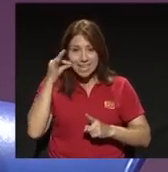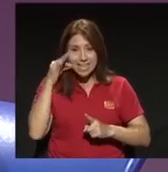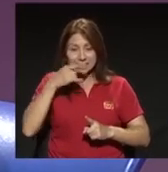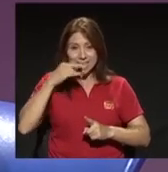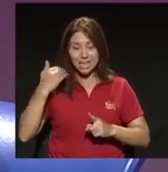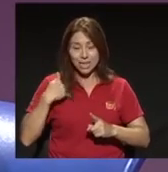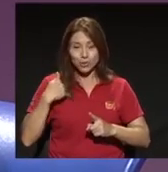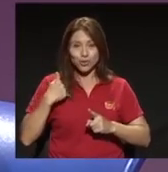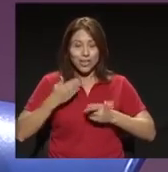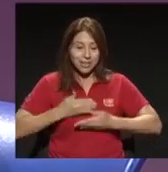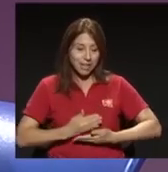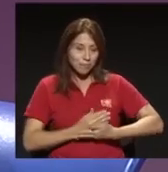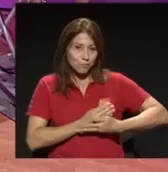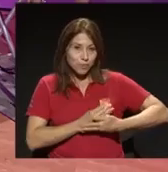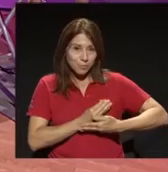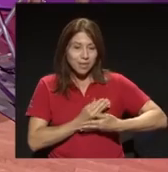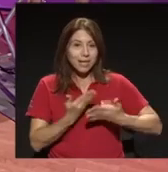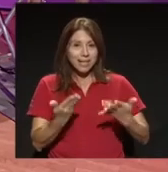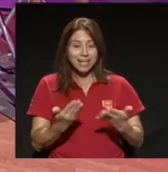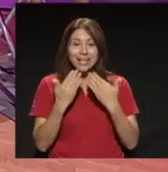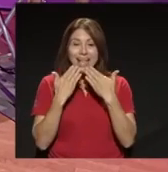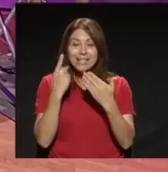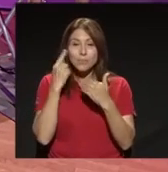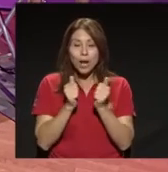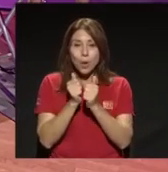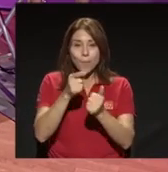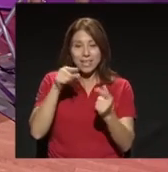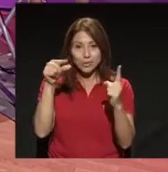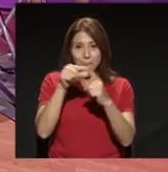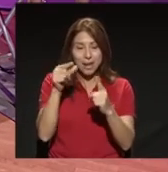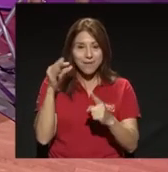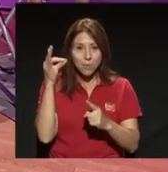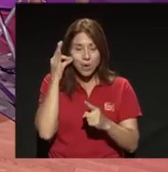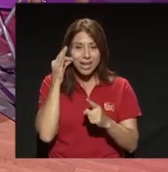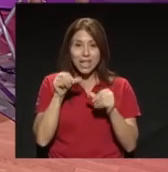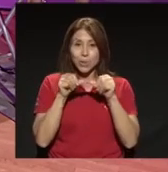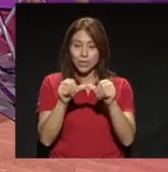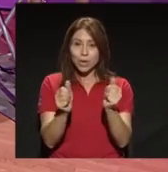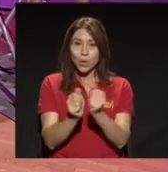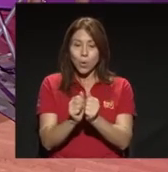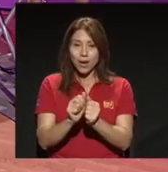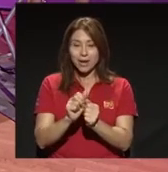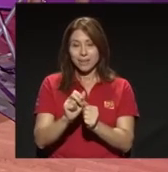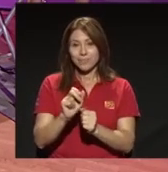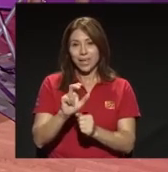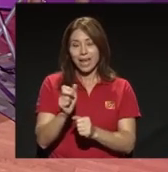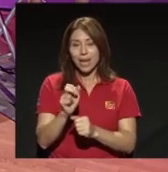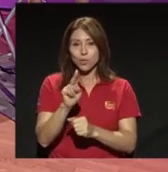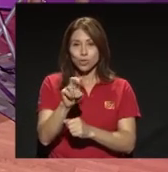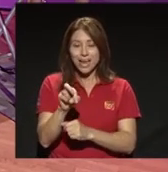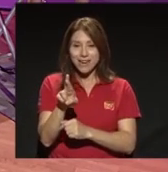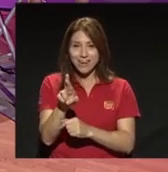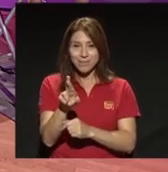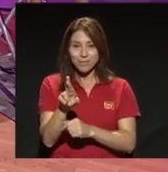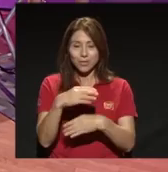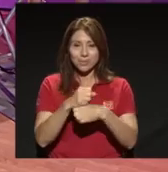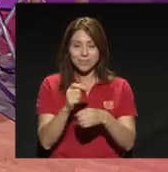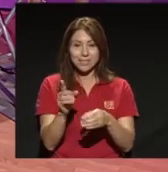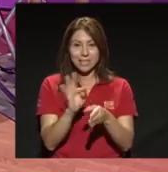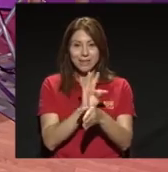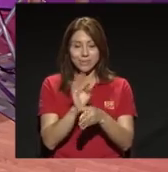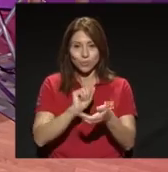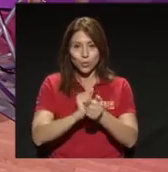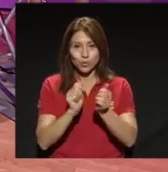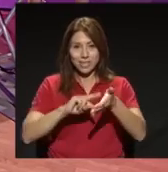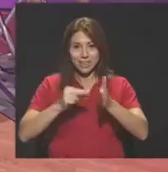lactancia materna gracias por acompañarnos en palabra de mujer y que desee con canal acr tv